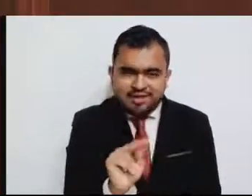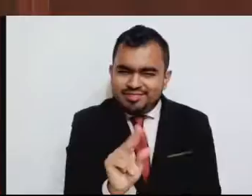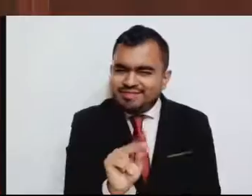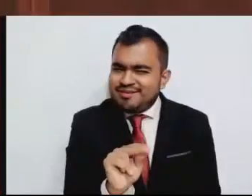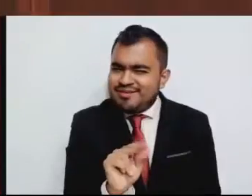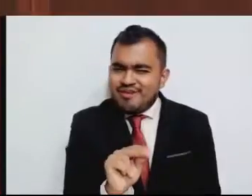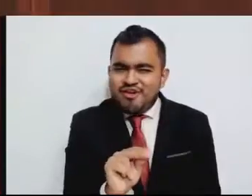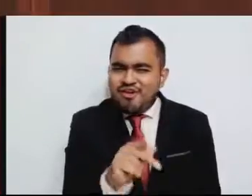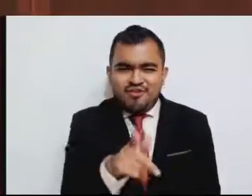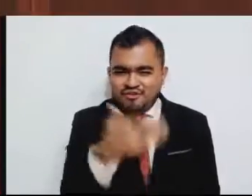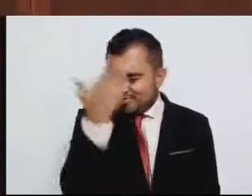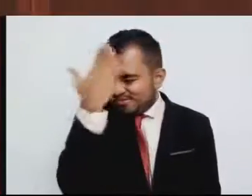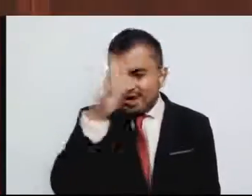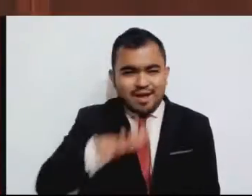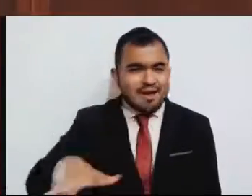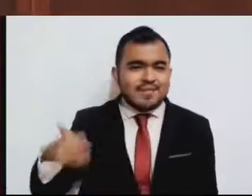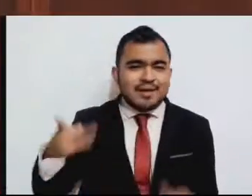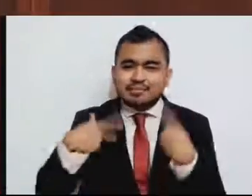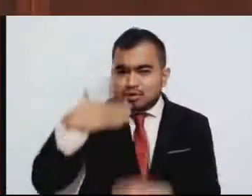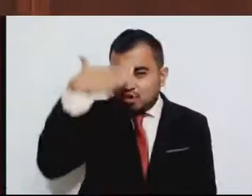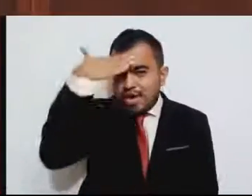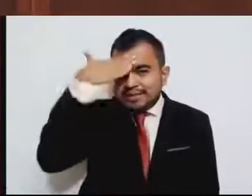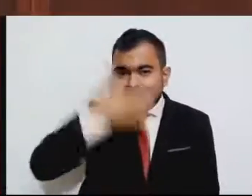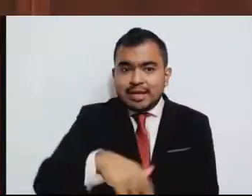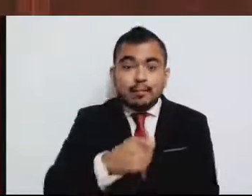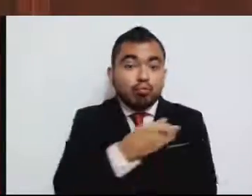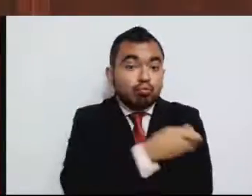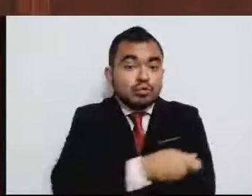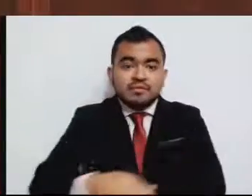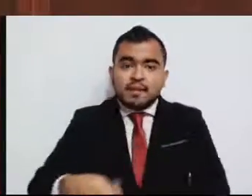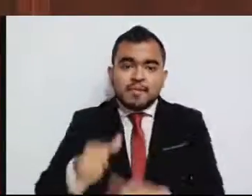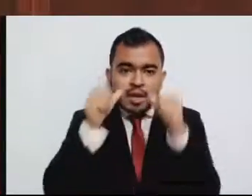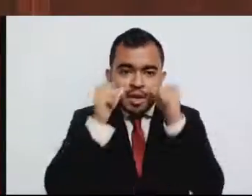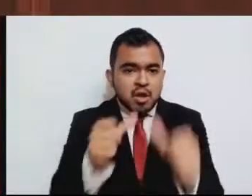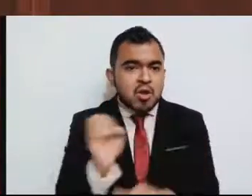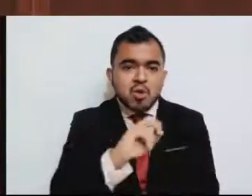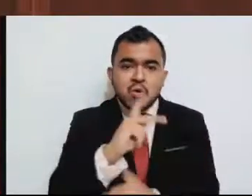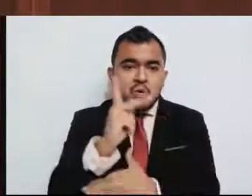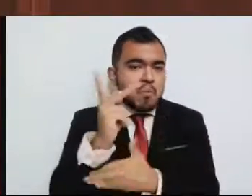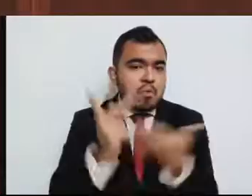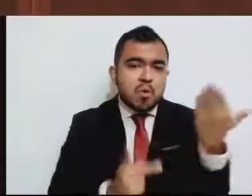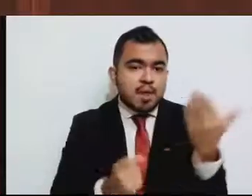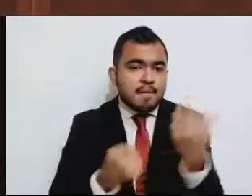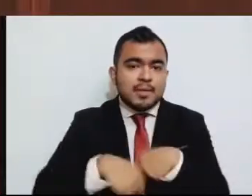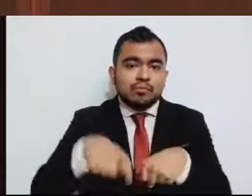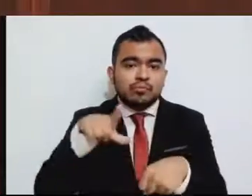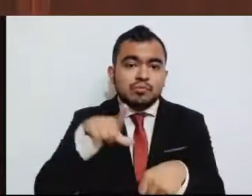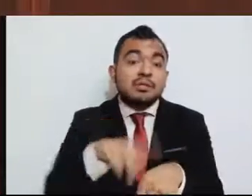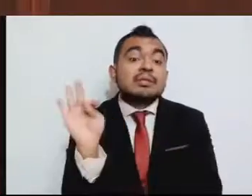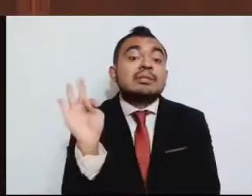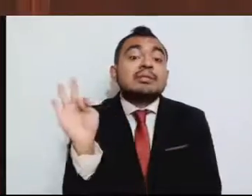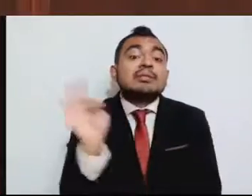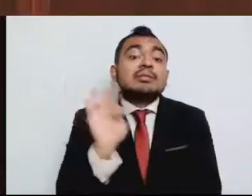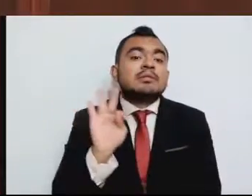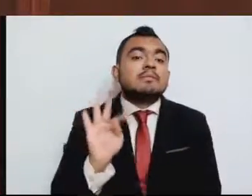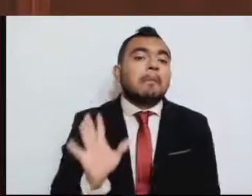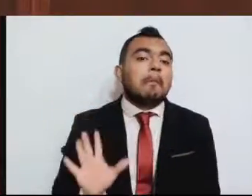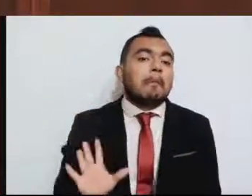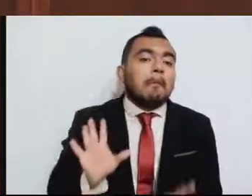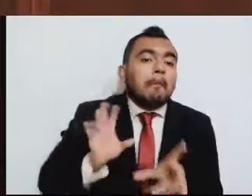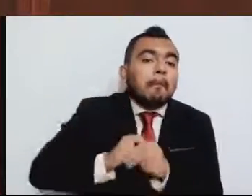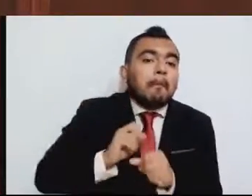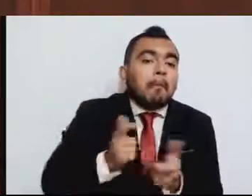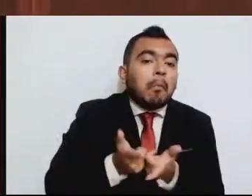público que a muchas familias no se les ha tomado en cuenta en los programas sociales quizás porque no forman parte de las filas